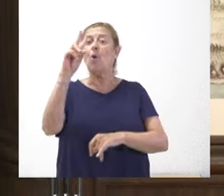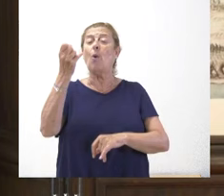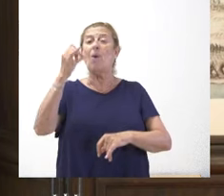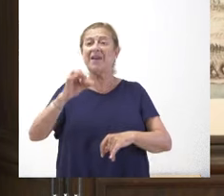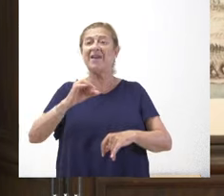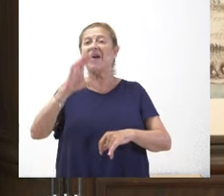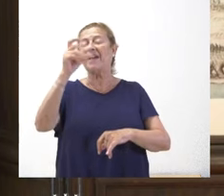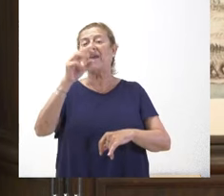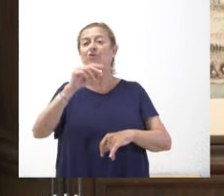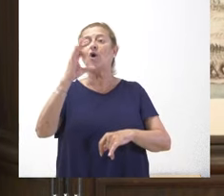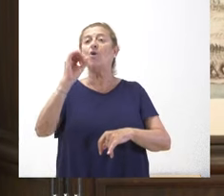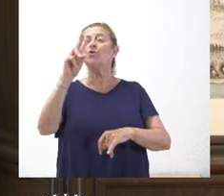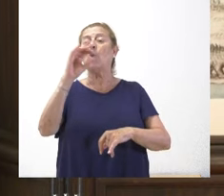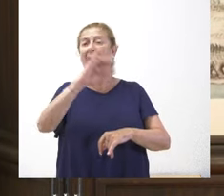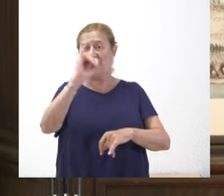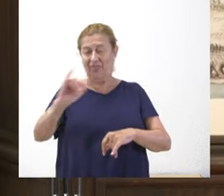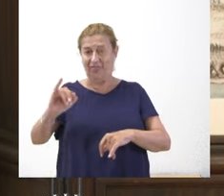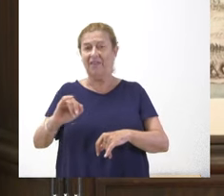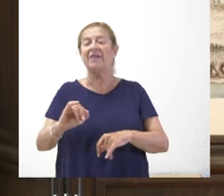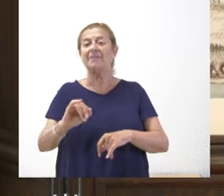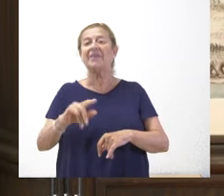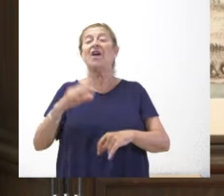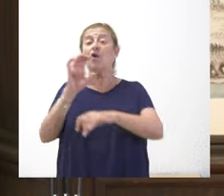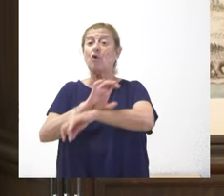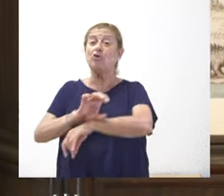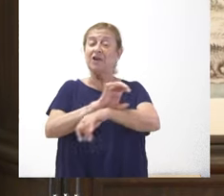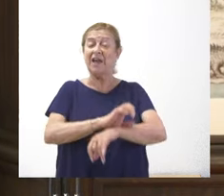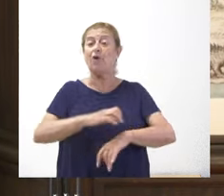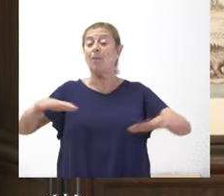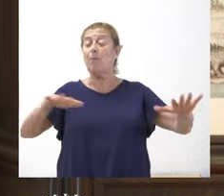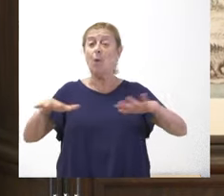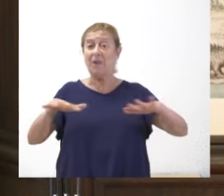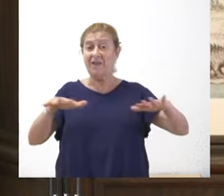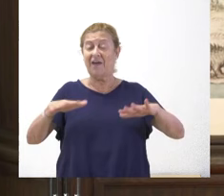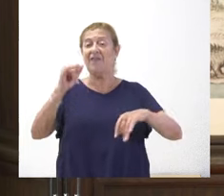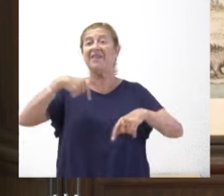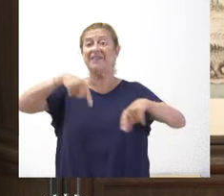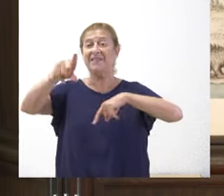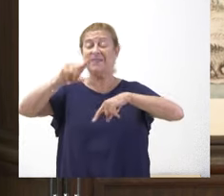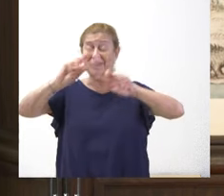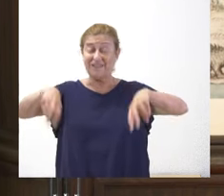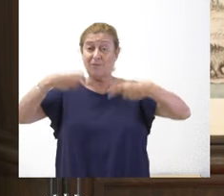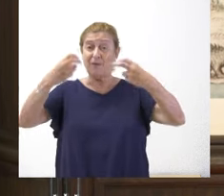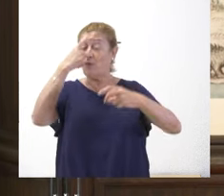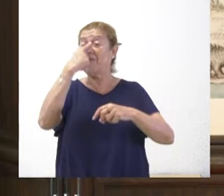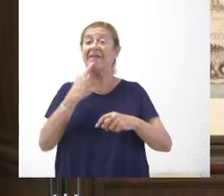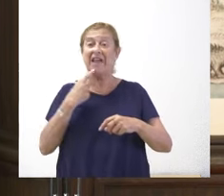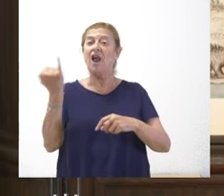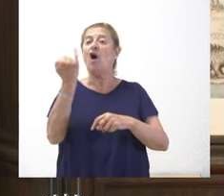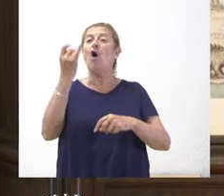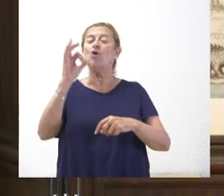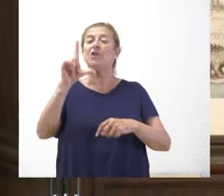Suárez Quiñones Fernández consejero de movilidad y transformación digital José Luis